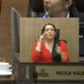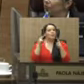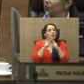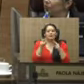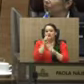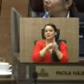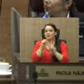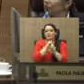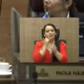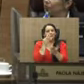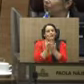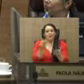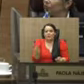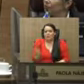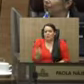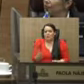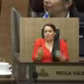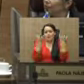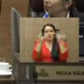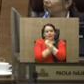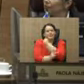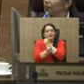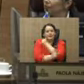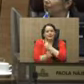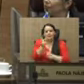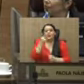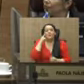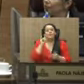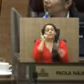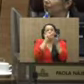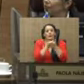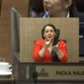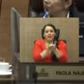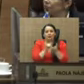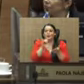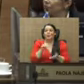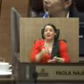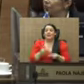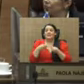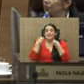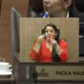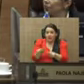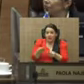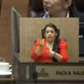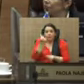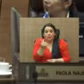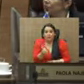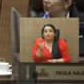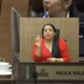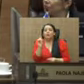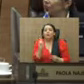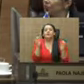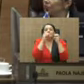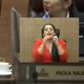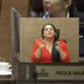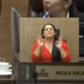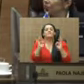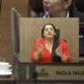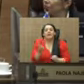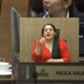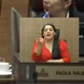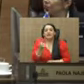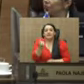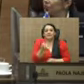de las finanzas públicas del país y por tanto destinar recursos donde más bien hacen falta es